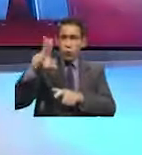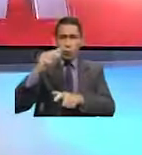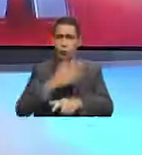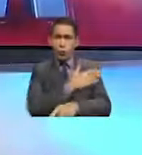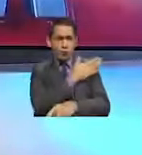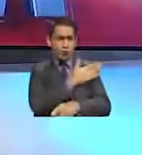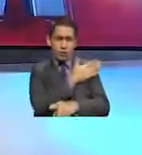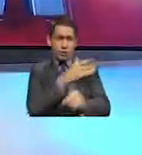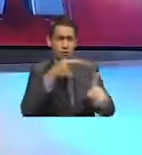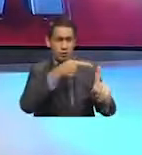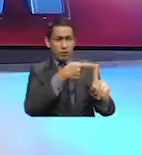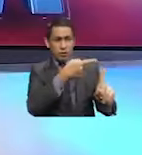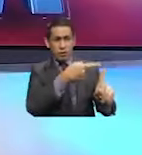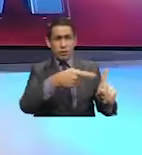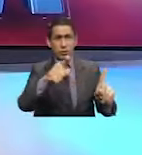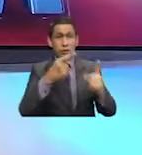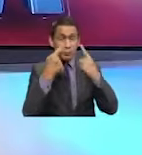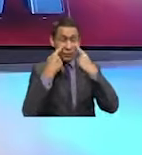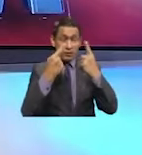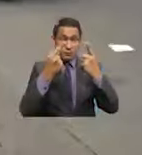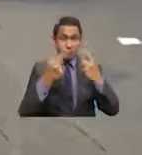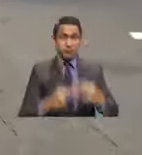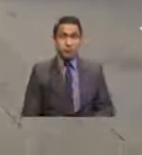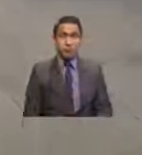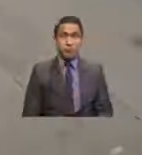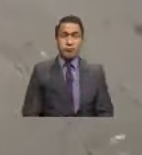cuidado. Se lo contamos.